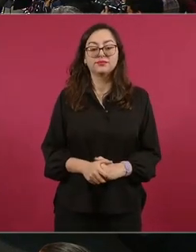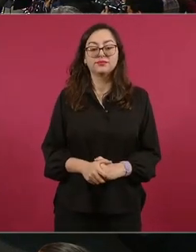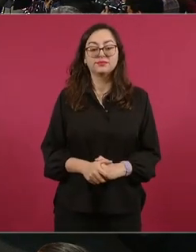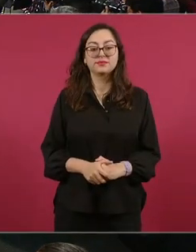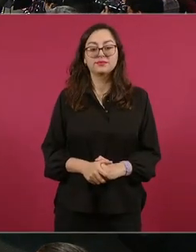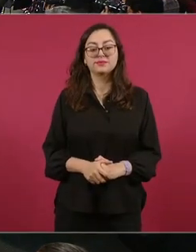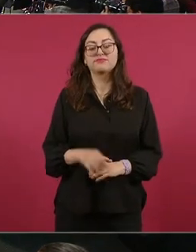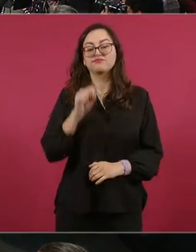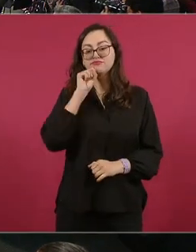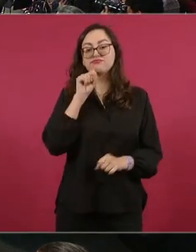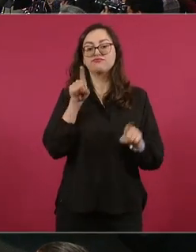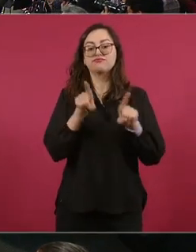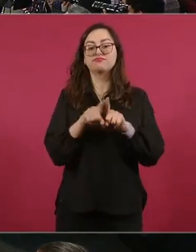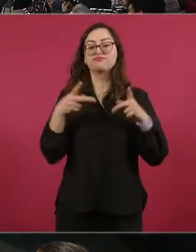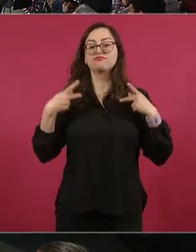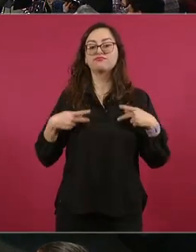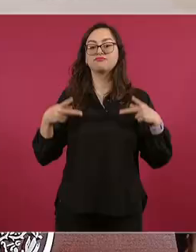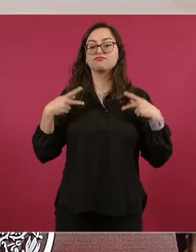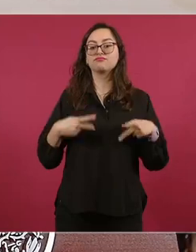Y también la gente que…